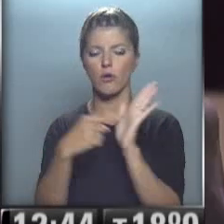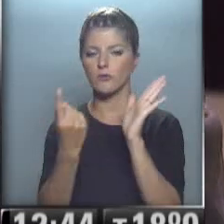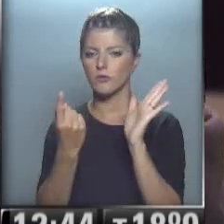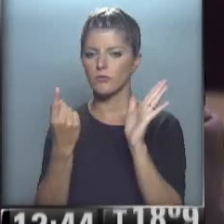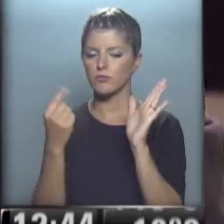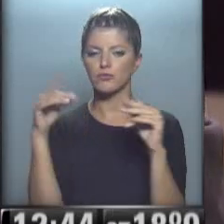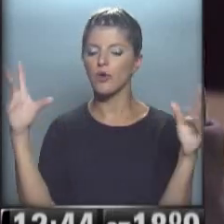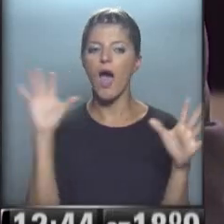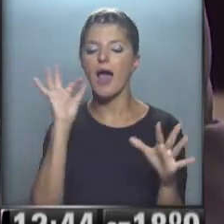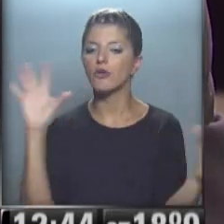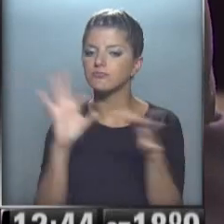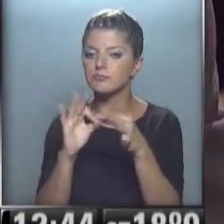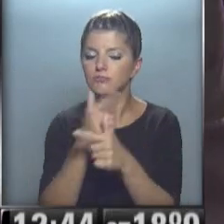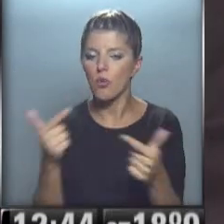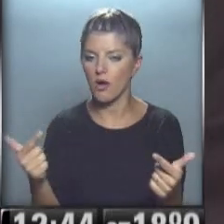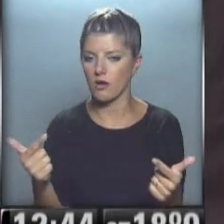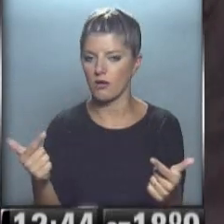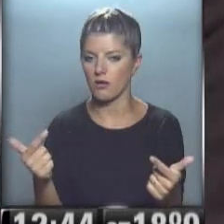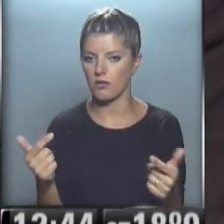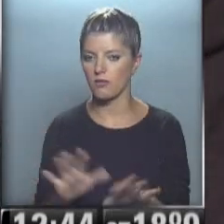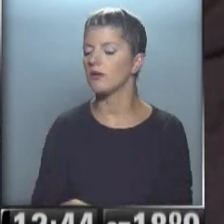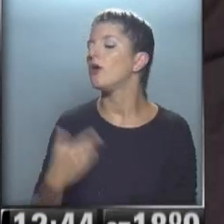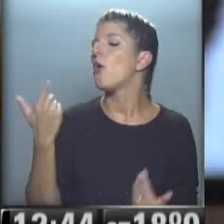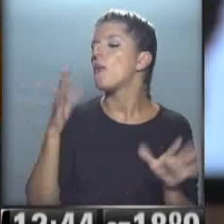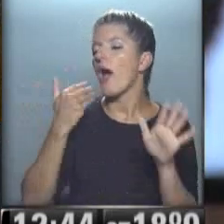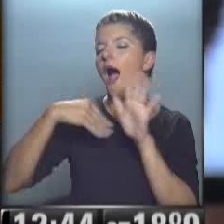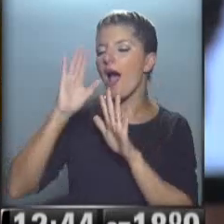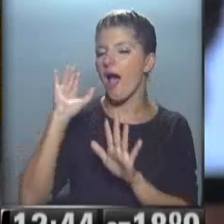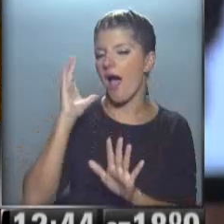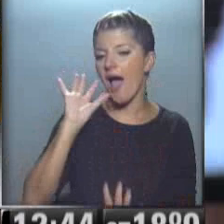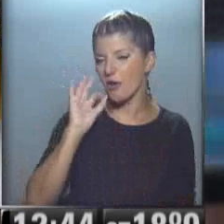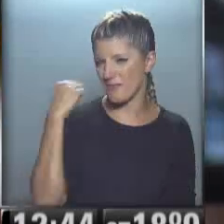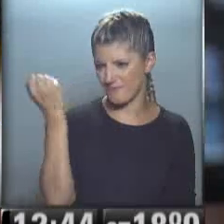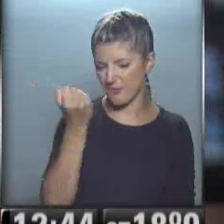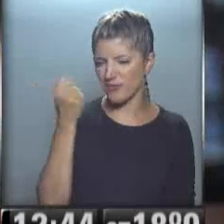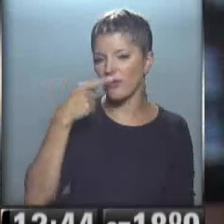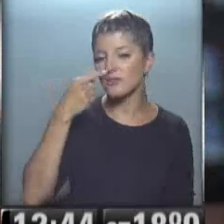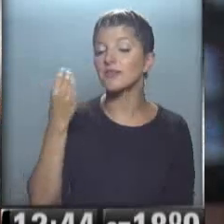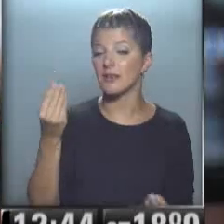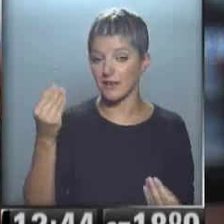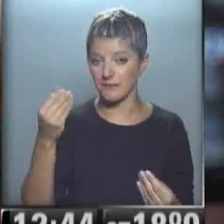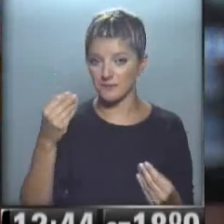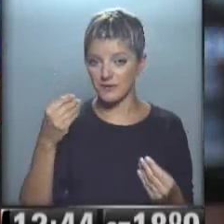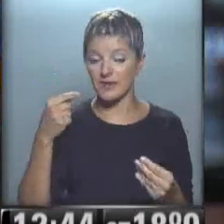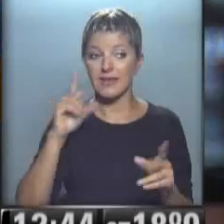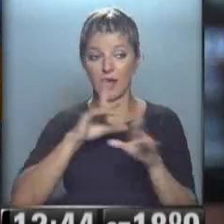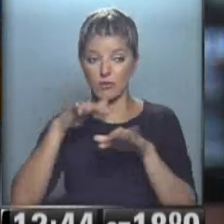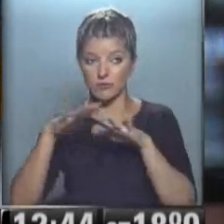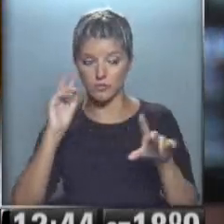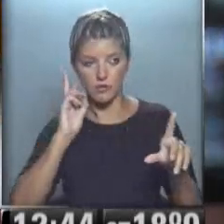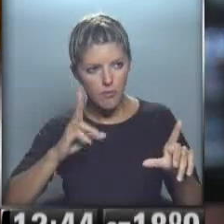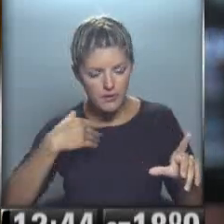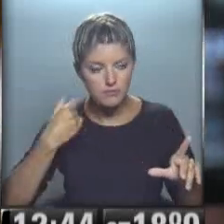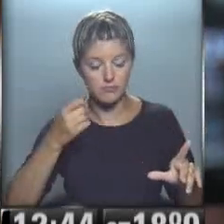porque están planteando pero talz una de las cosas más interesantes justamente en este momento es eso que se se caen muchas máscaras y